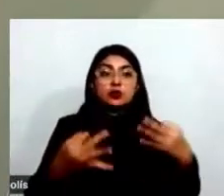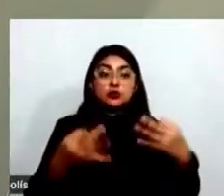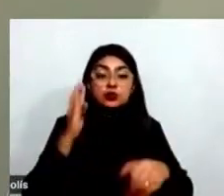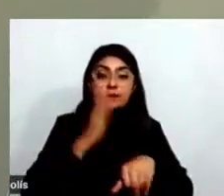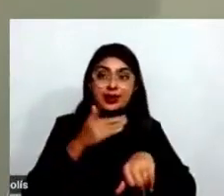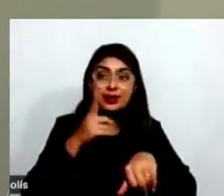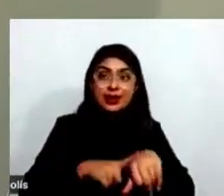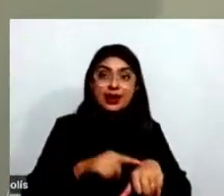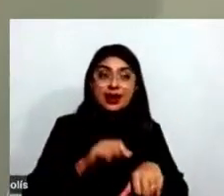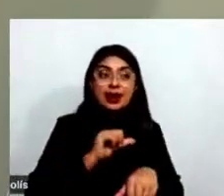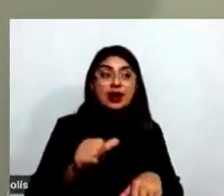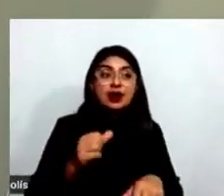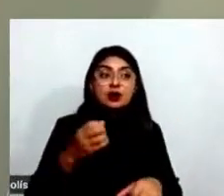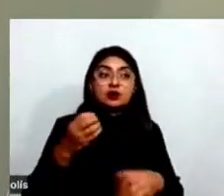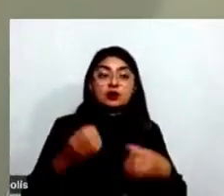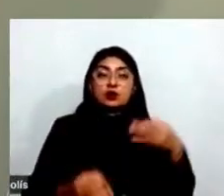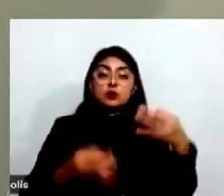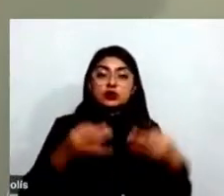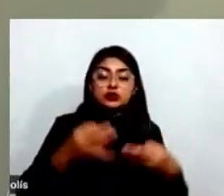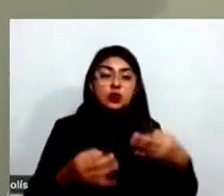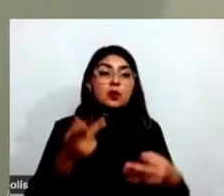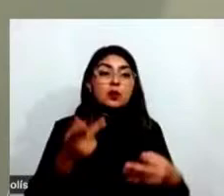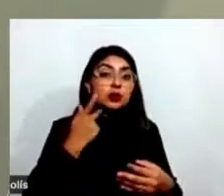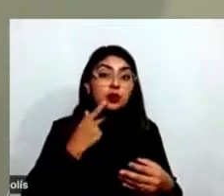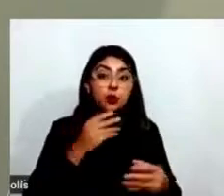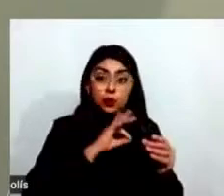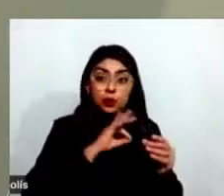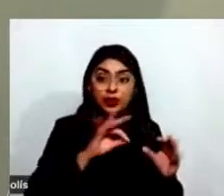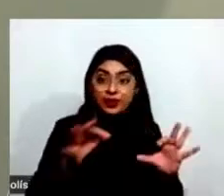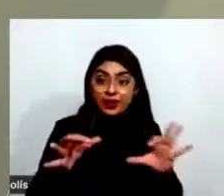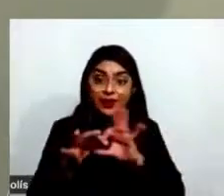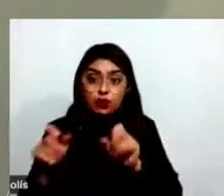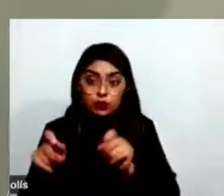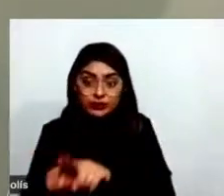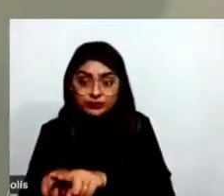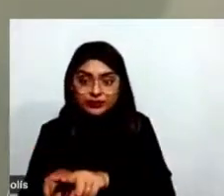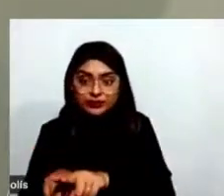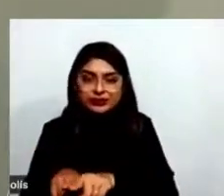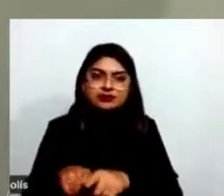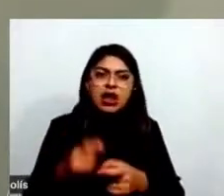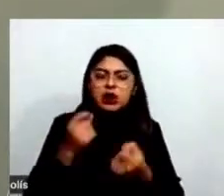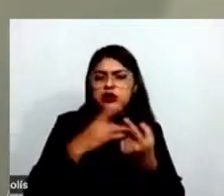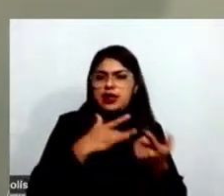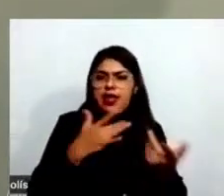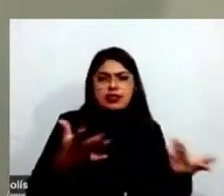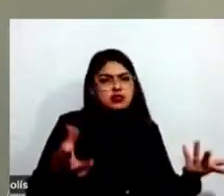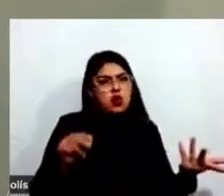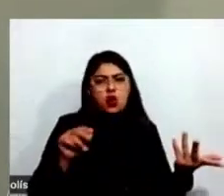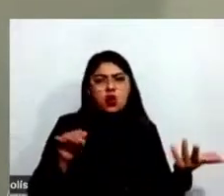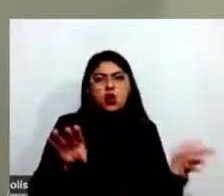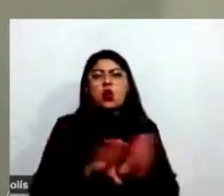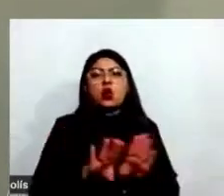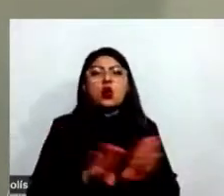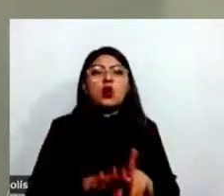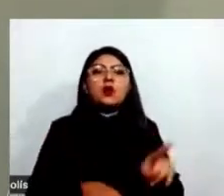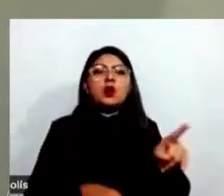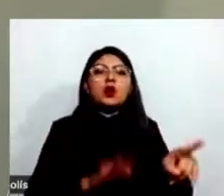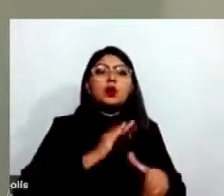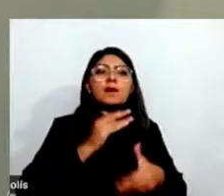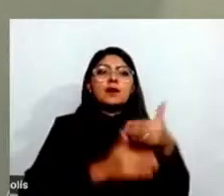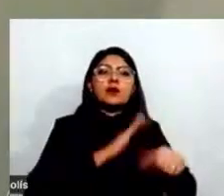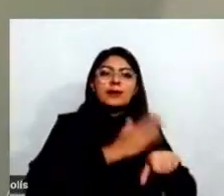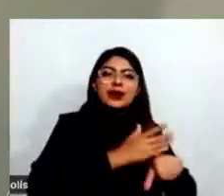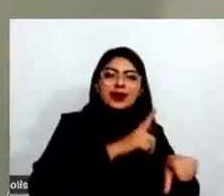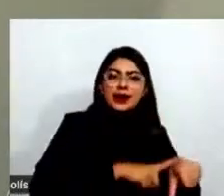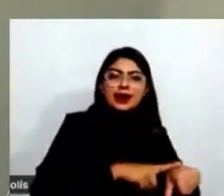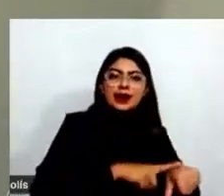no. Porque un juicio político, ¿cómo vamos a aplicar en estricta medida todas las garantías propias de un proceso penal? pero sí algunas,